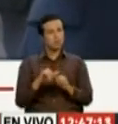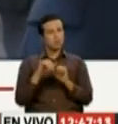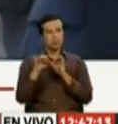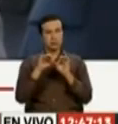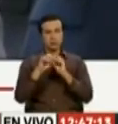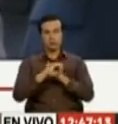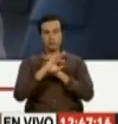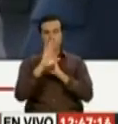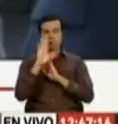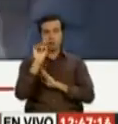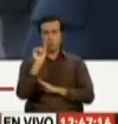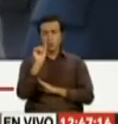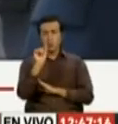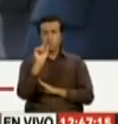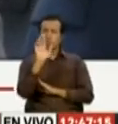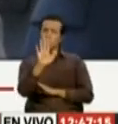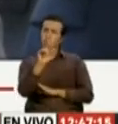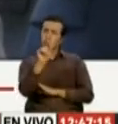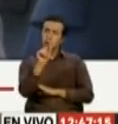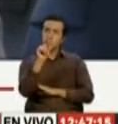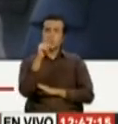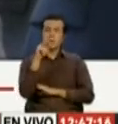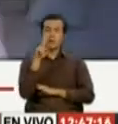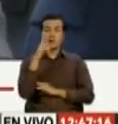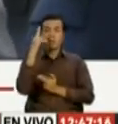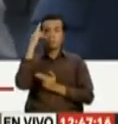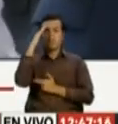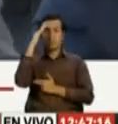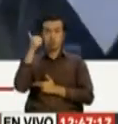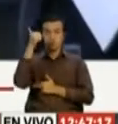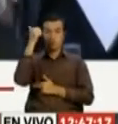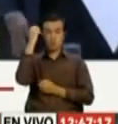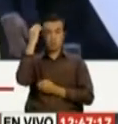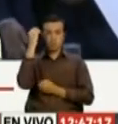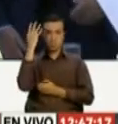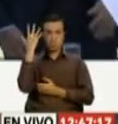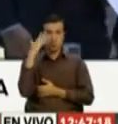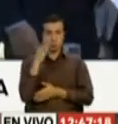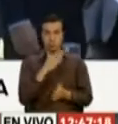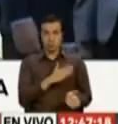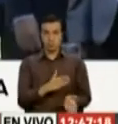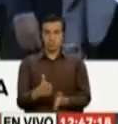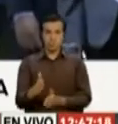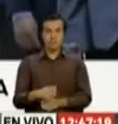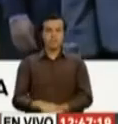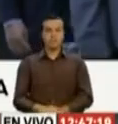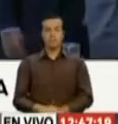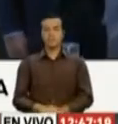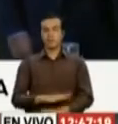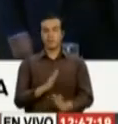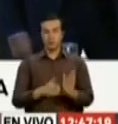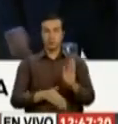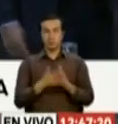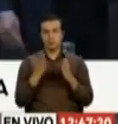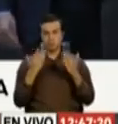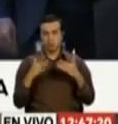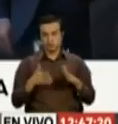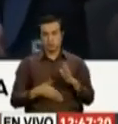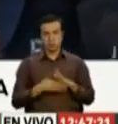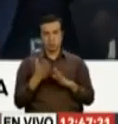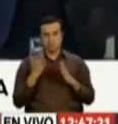exposición que va a ser dentro de unos momentos el capitán Vinuesa. La República muchísimas gracias. Sale de la sala